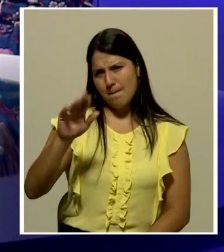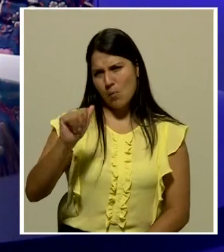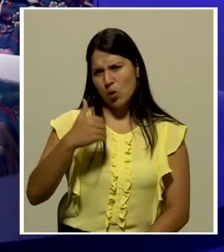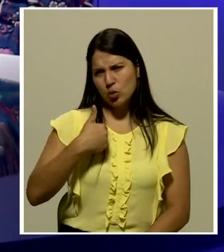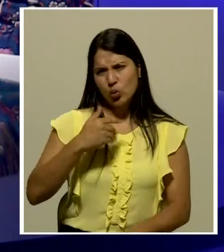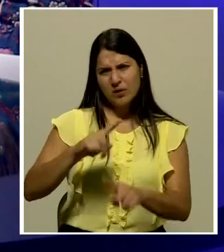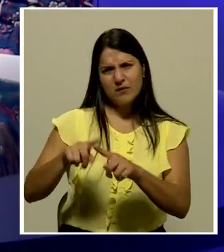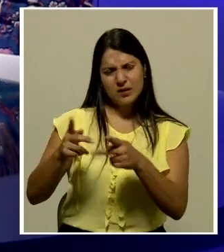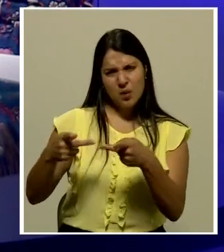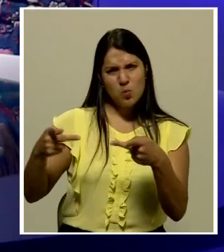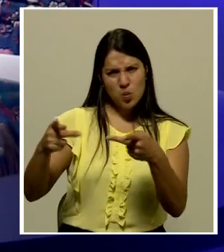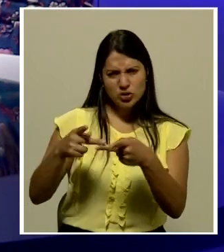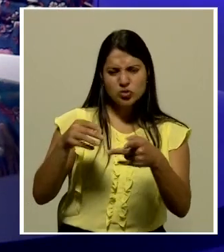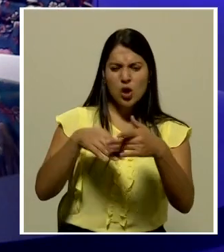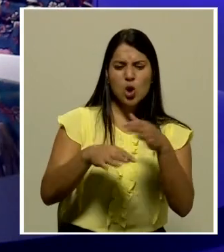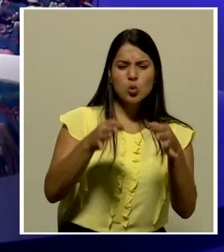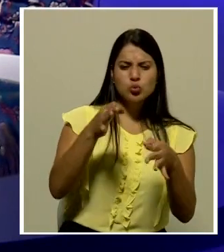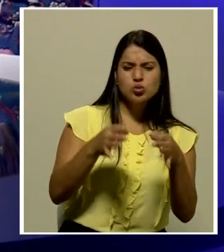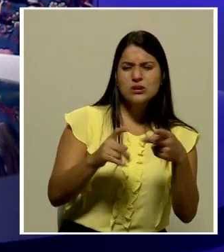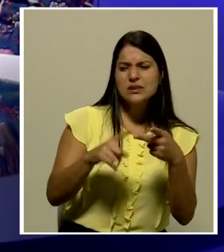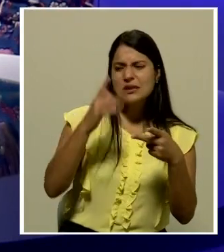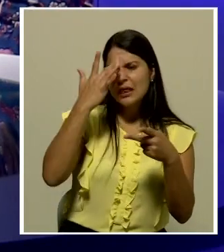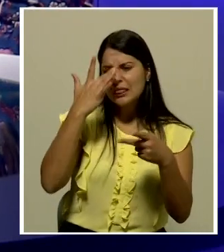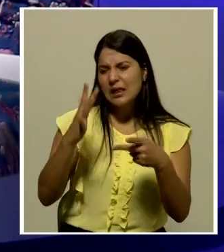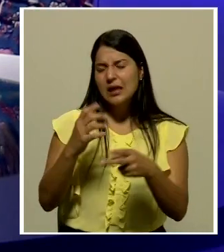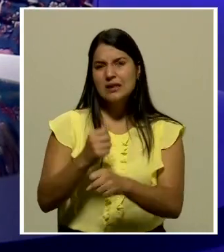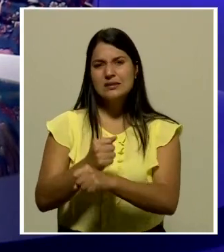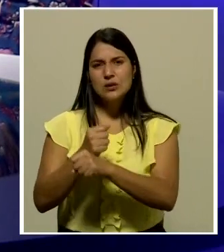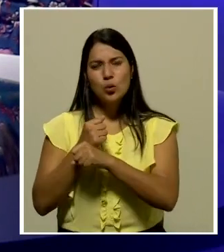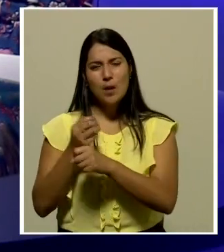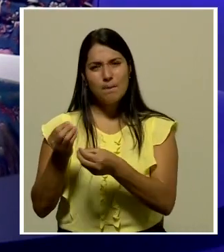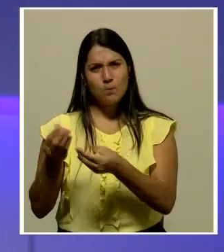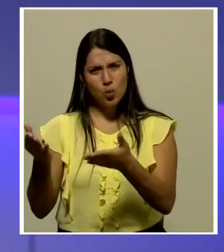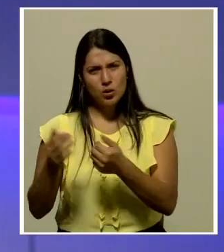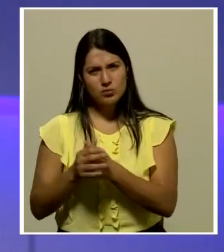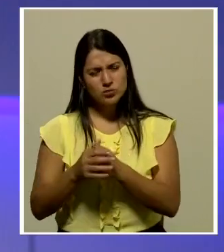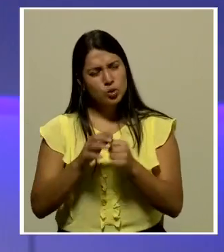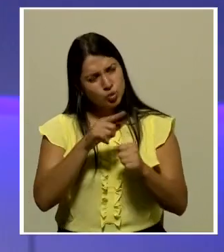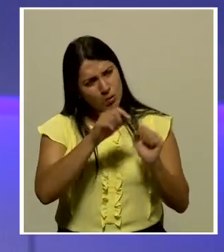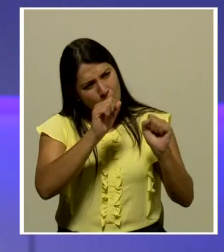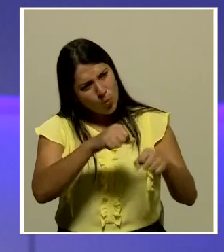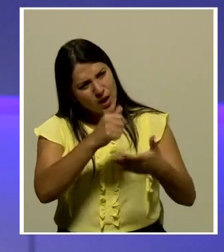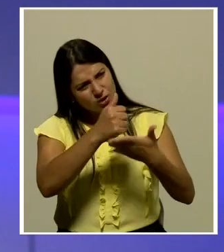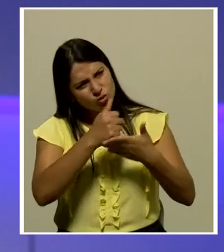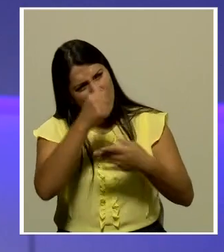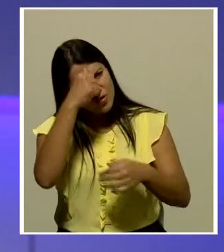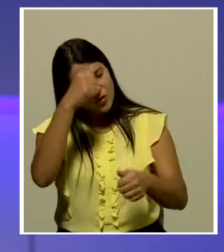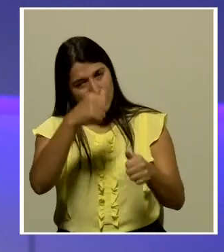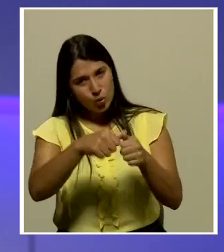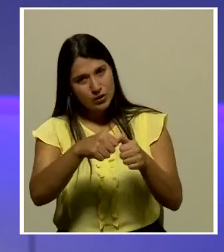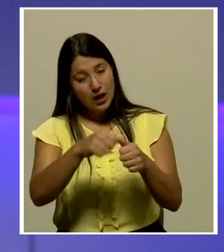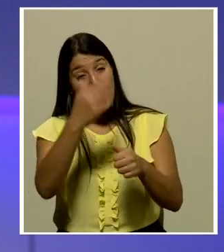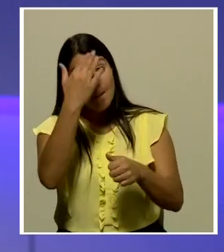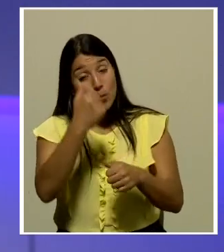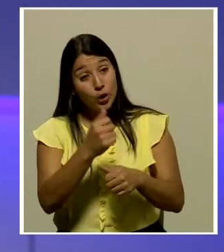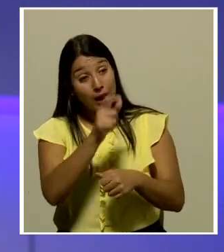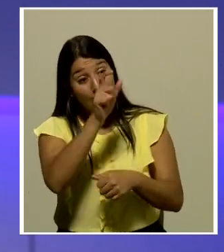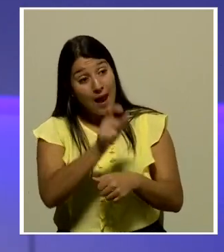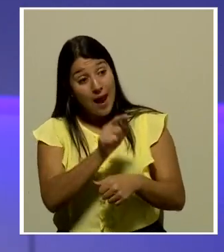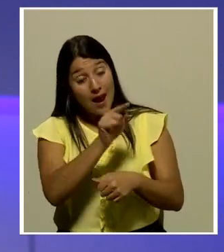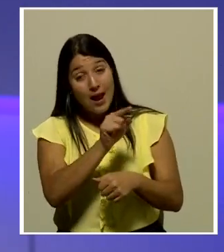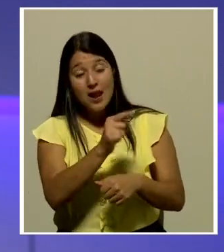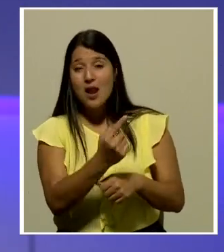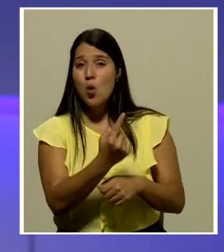en la inteligencia, en la seguridad pública. Ayúdenme un poco a recordar porque es uno de los